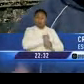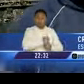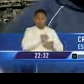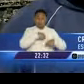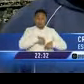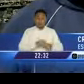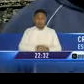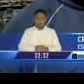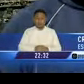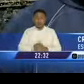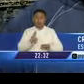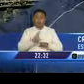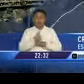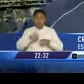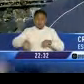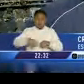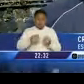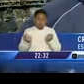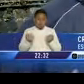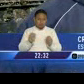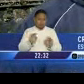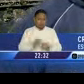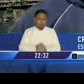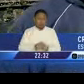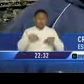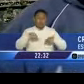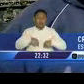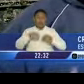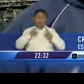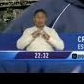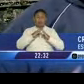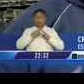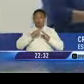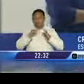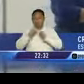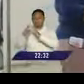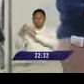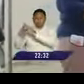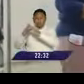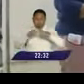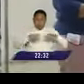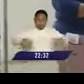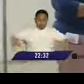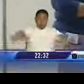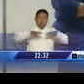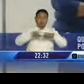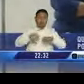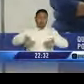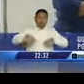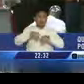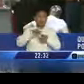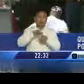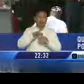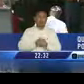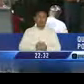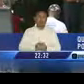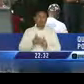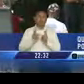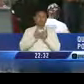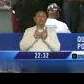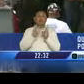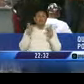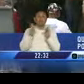ha gestionado el uso de suelo. Hay un crecimiento desorganizado de la ciudad en zonas de riesgo. El contacto permanente entre vecinos es una de las